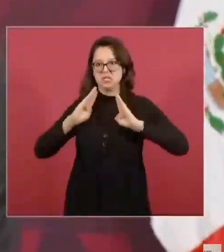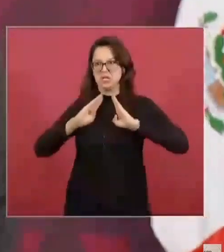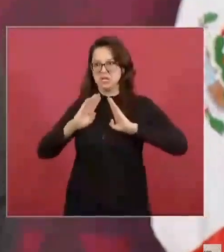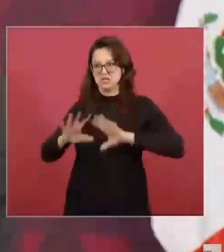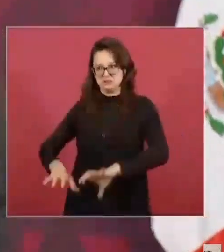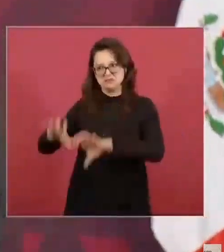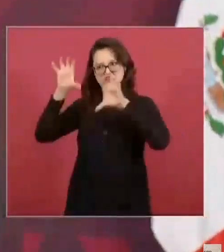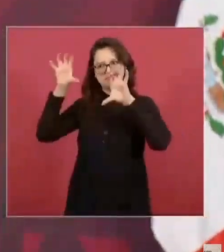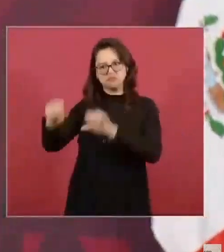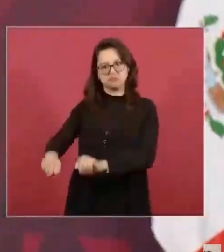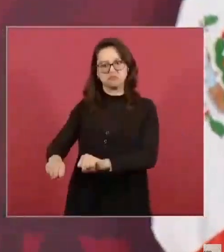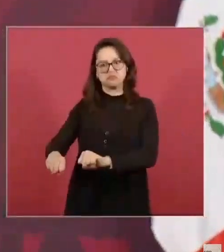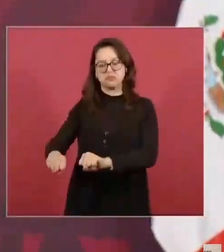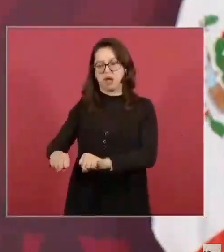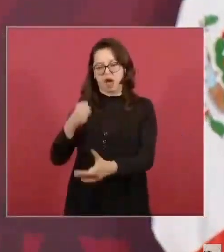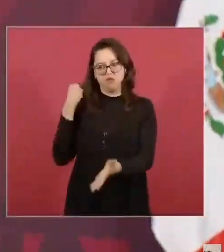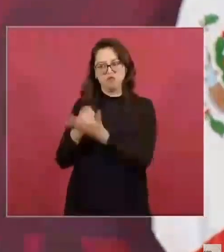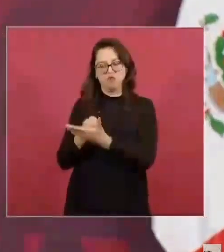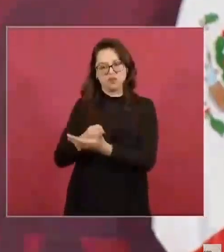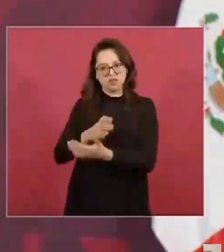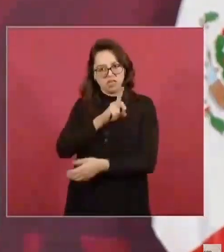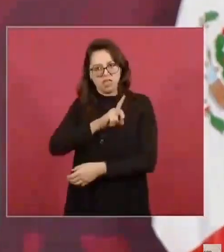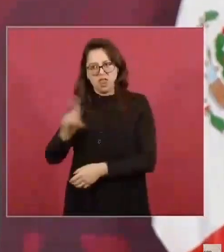muchos argentinos